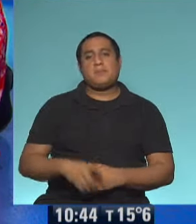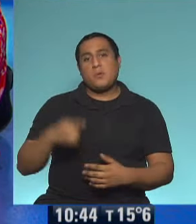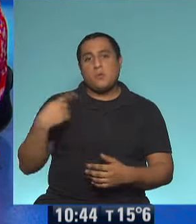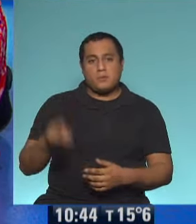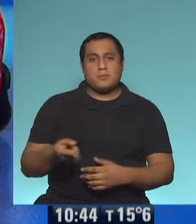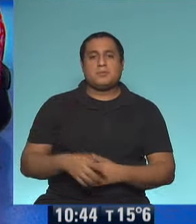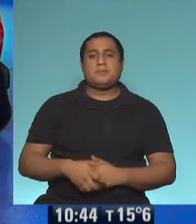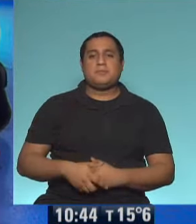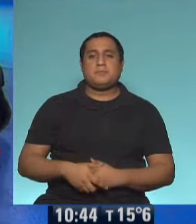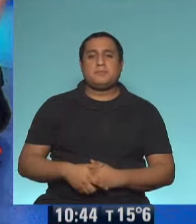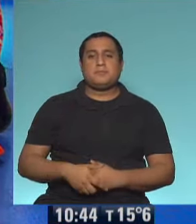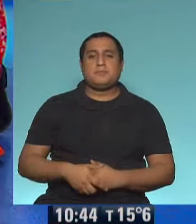dos, sí.